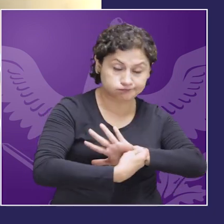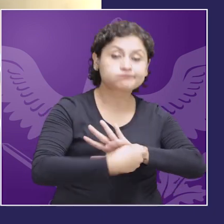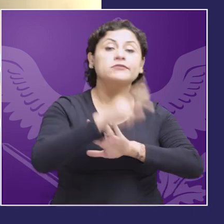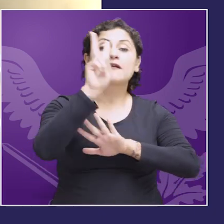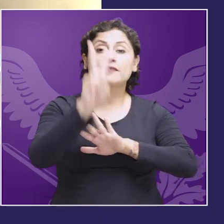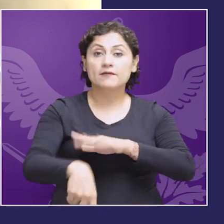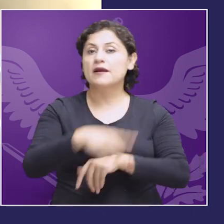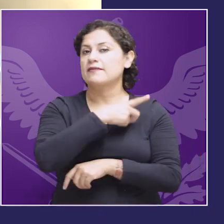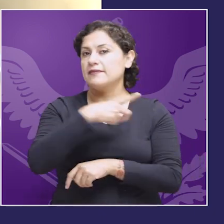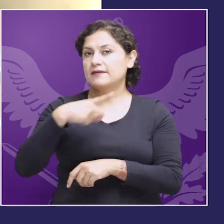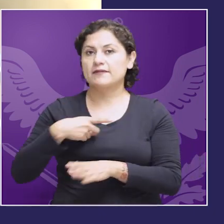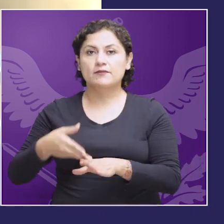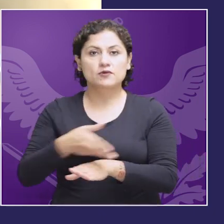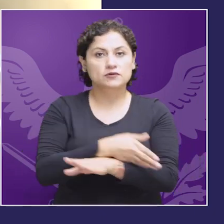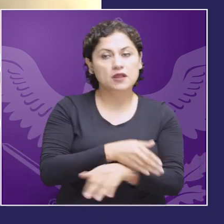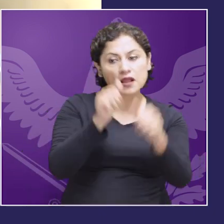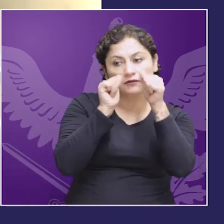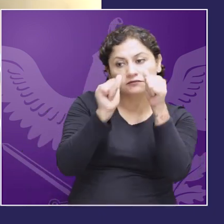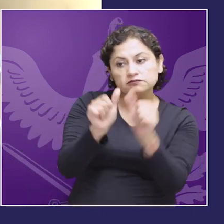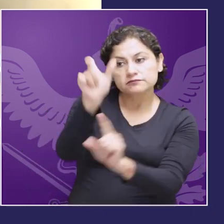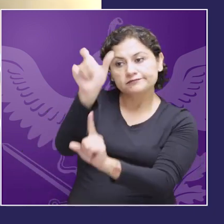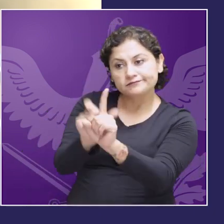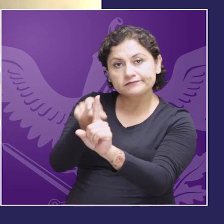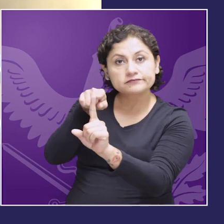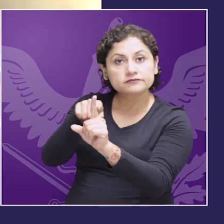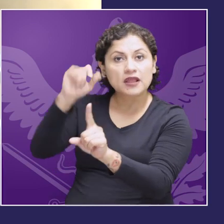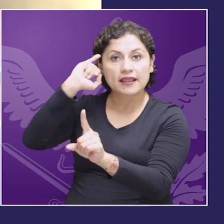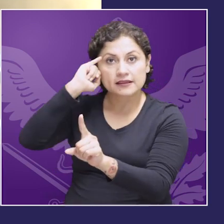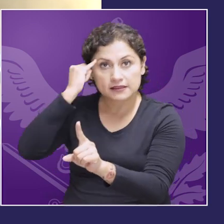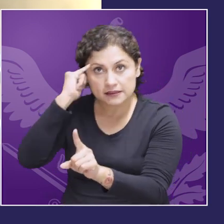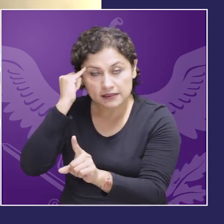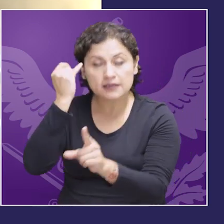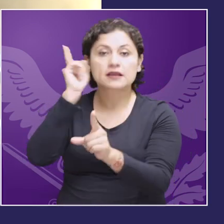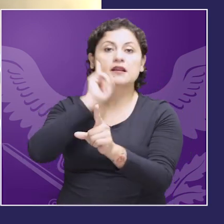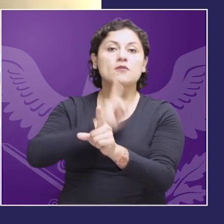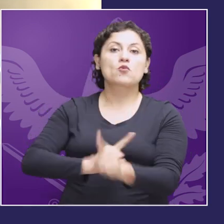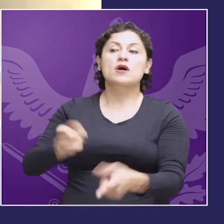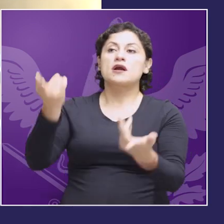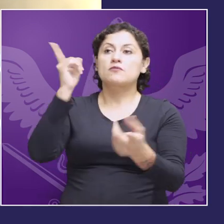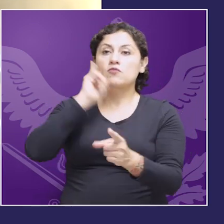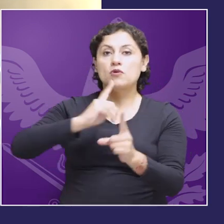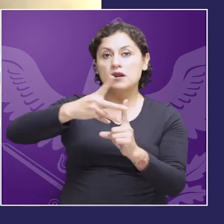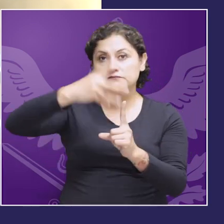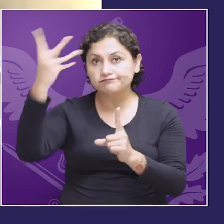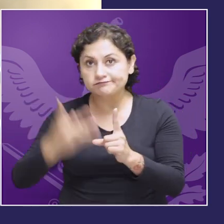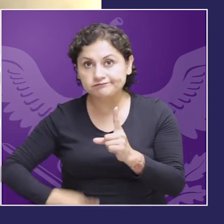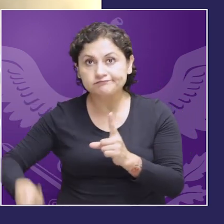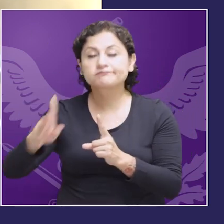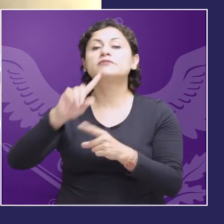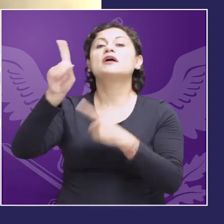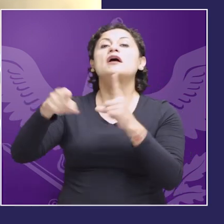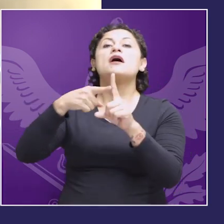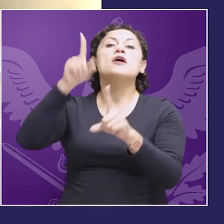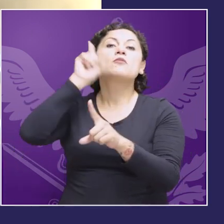las miradas diferenciadas de las mujeres indígenas, de las mujeres rurales, de las mujeres LGTB, de las